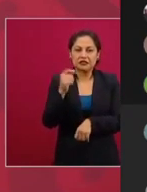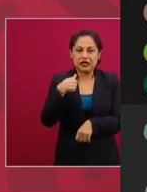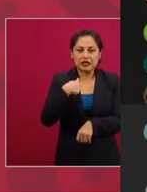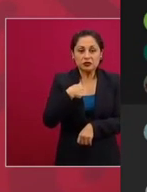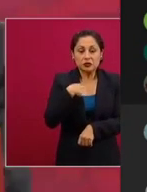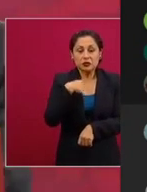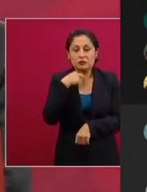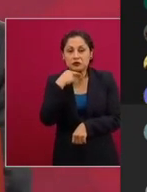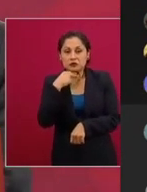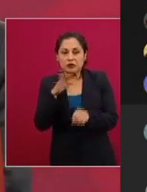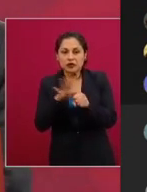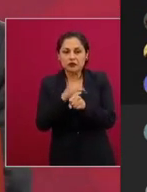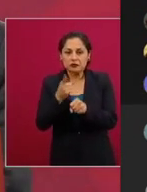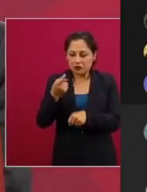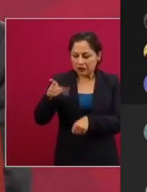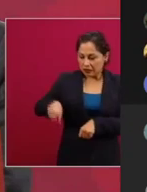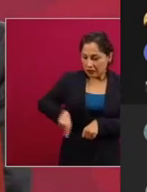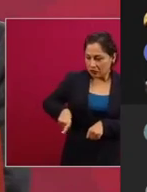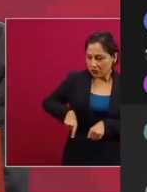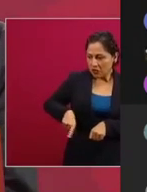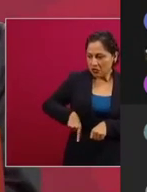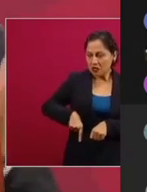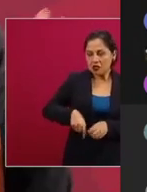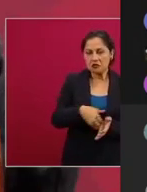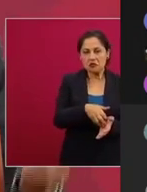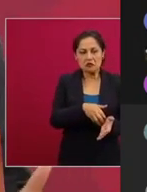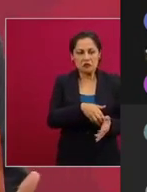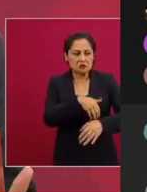No solo de likes vive el hombre, pero sí este canal para que sobreviva.